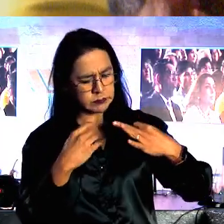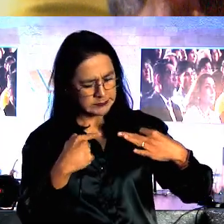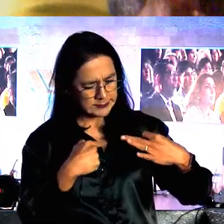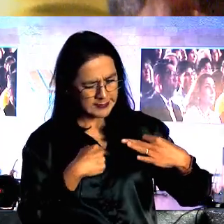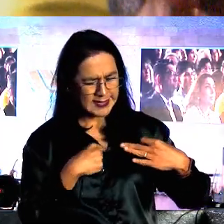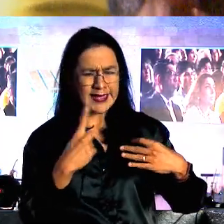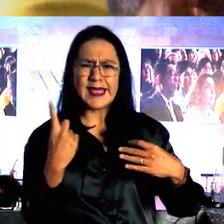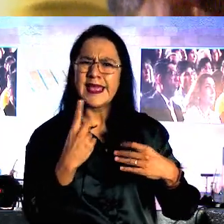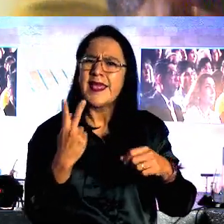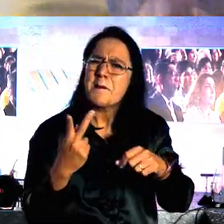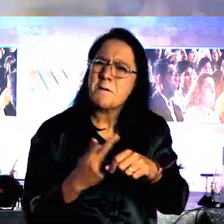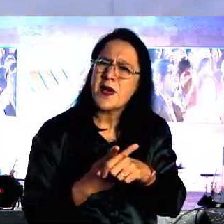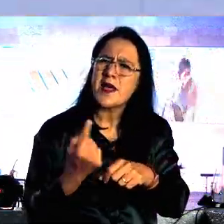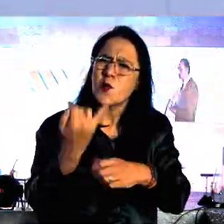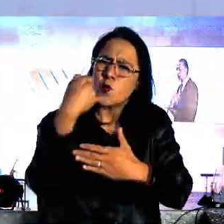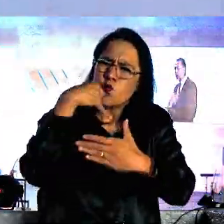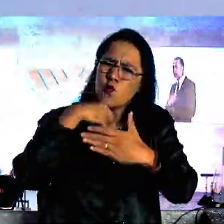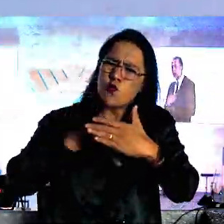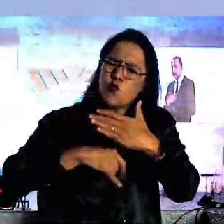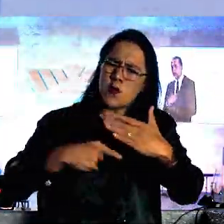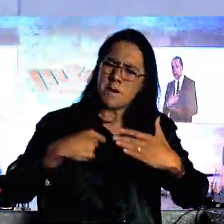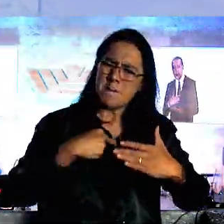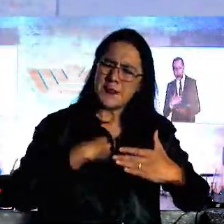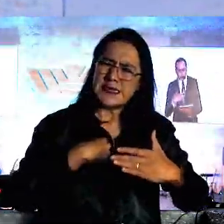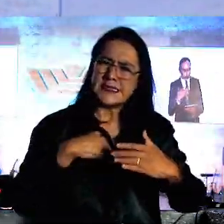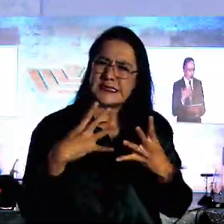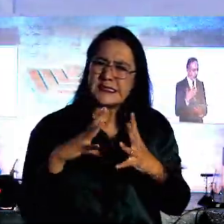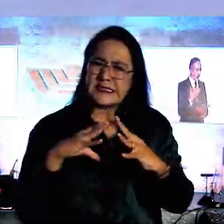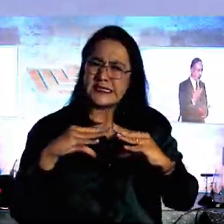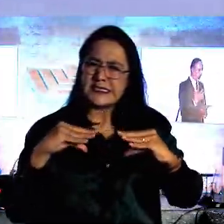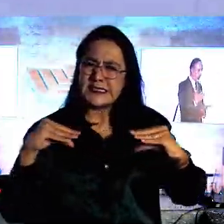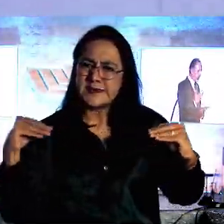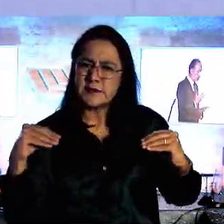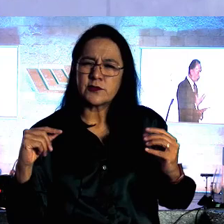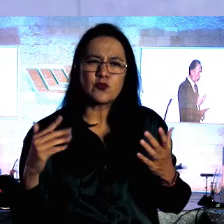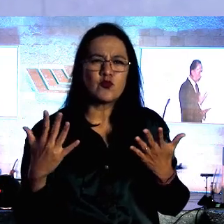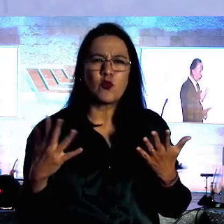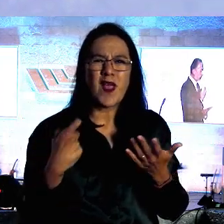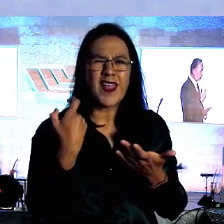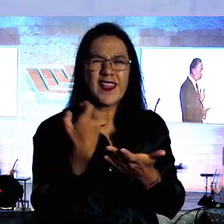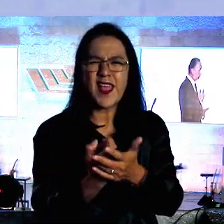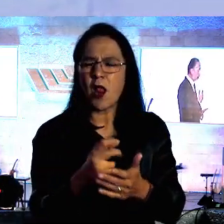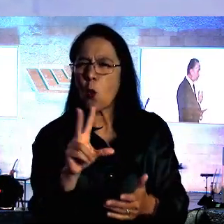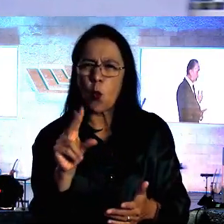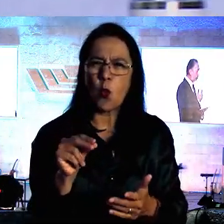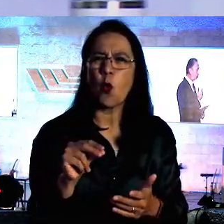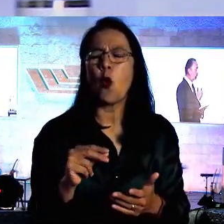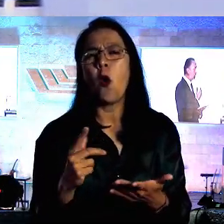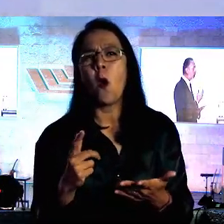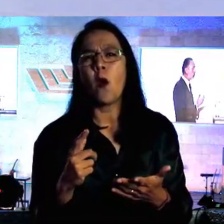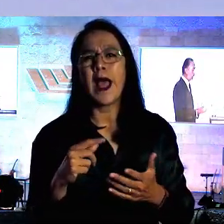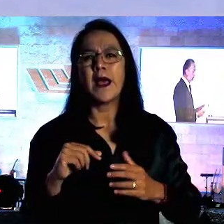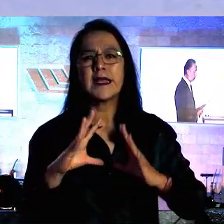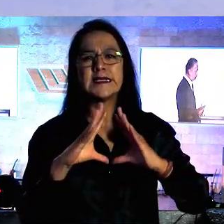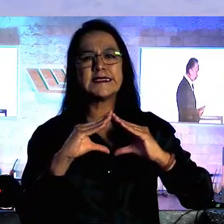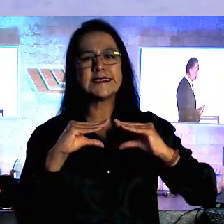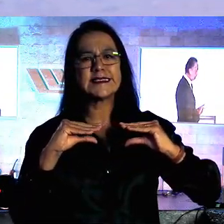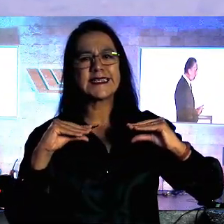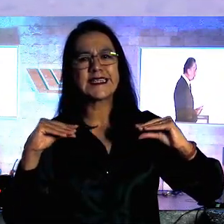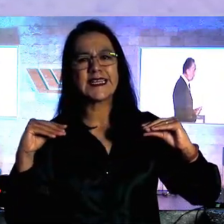hay una sequía en lo personal? Y no me refiero a una sequía económica, sino tal vez a una sequía espiritual.